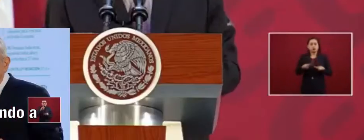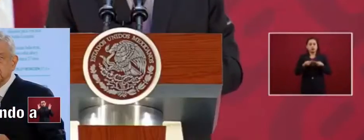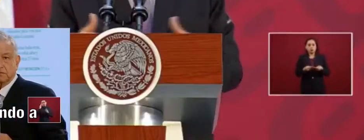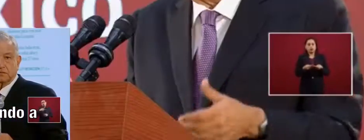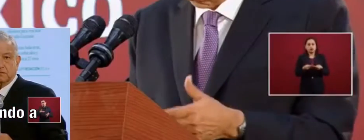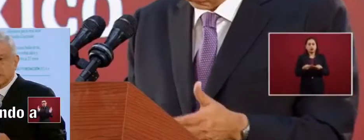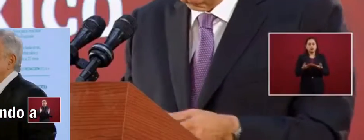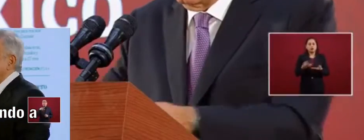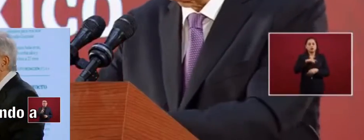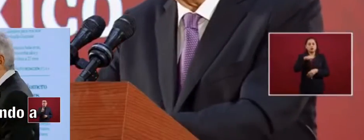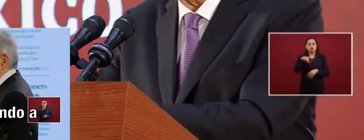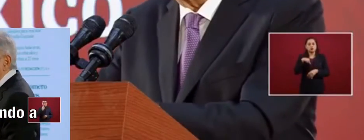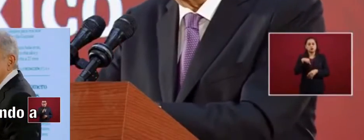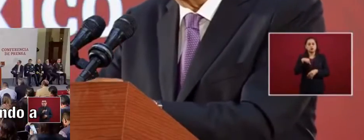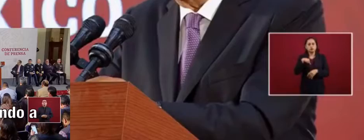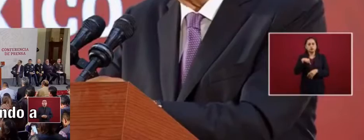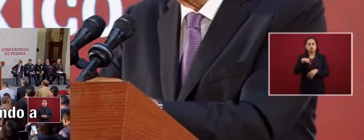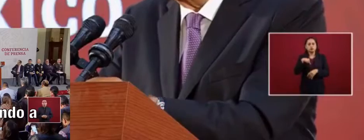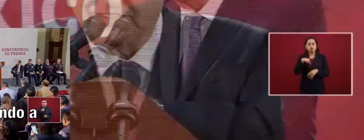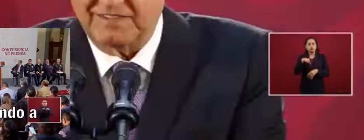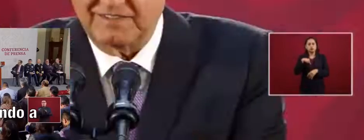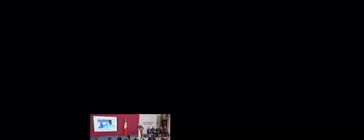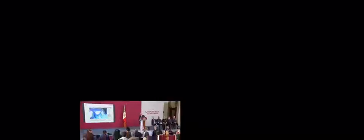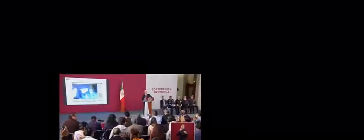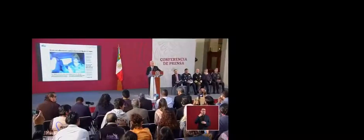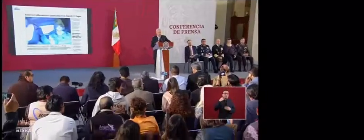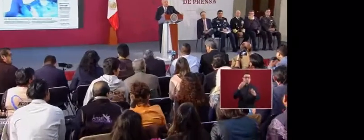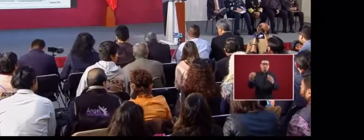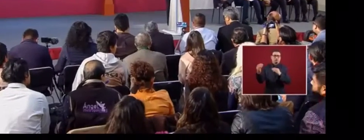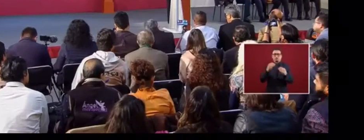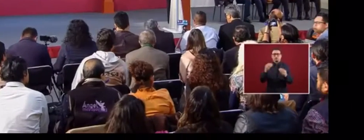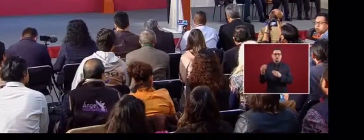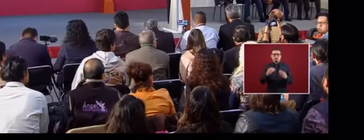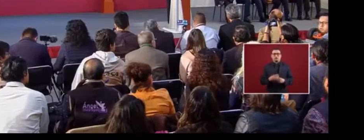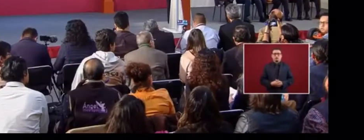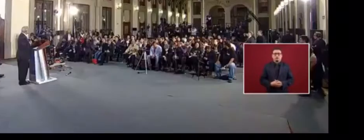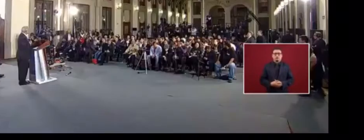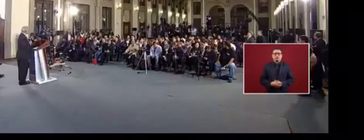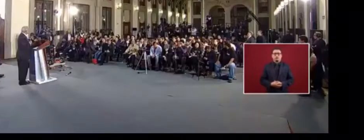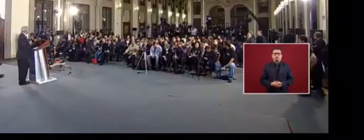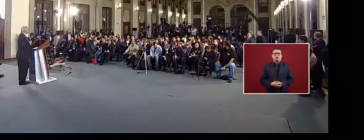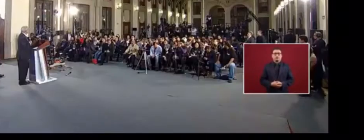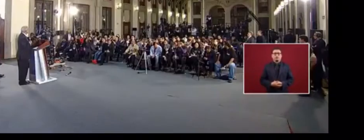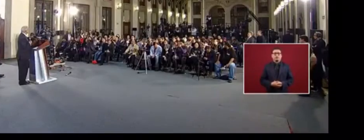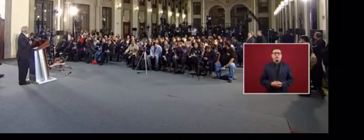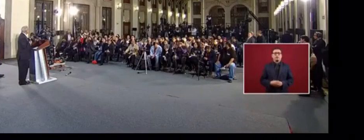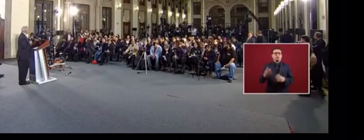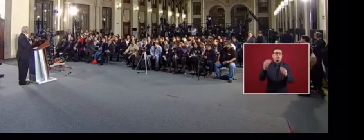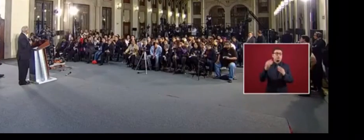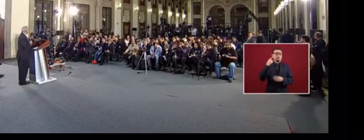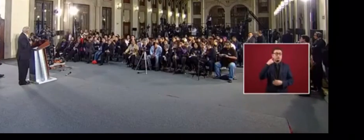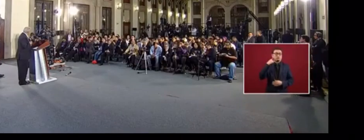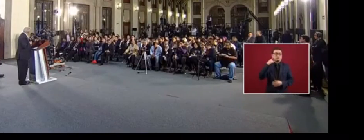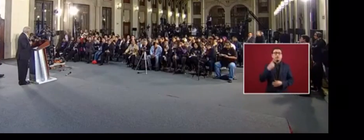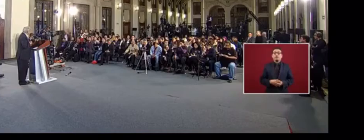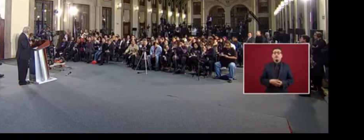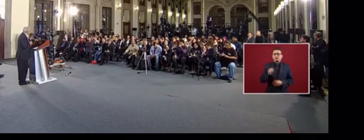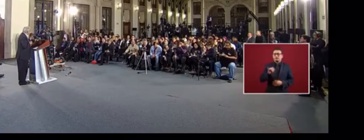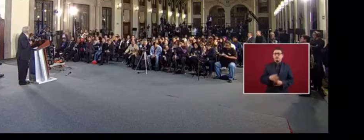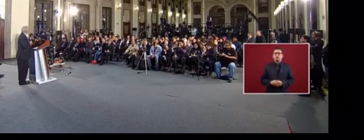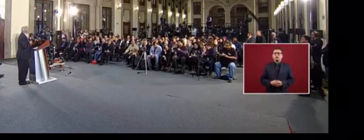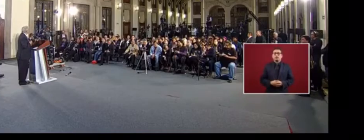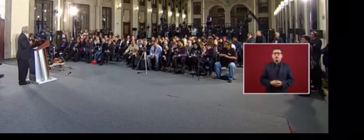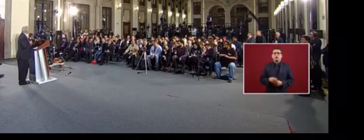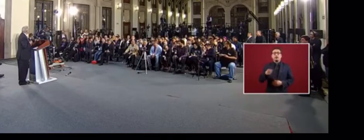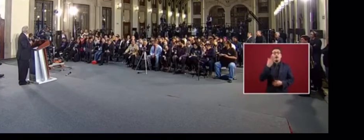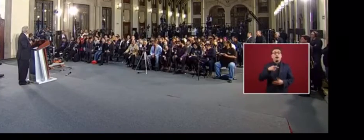entrega. No vamos a caer pues, en la autocomplacencia. El secretario dijo textualmente, presidente, se encontraba realizando patrullaje de rutina